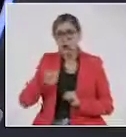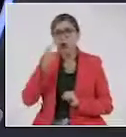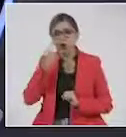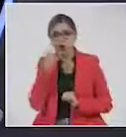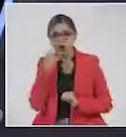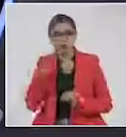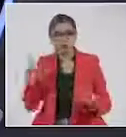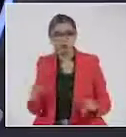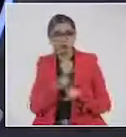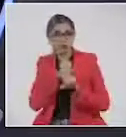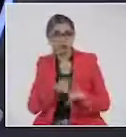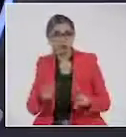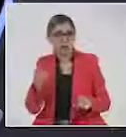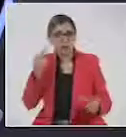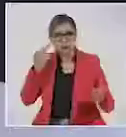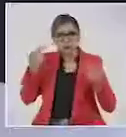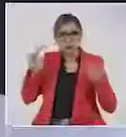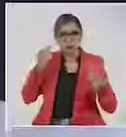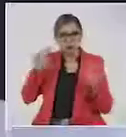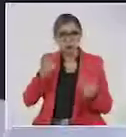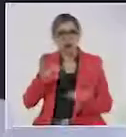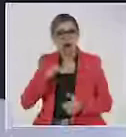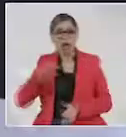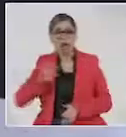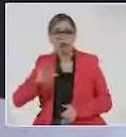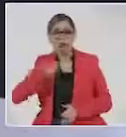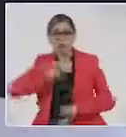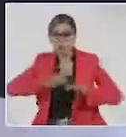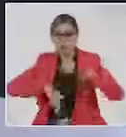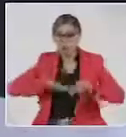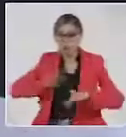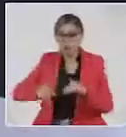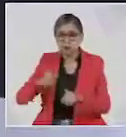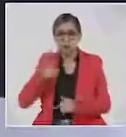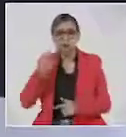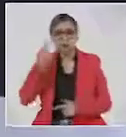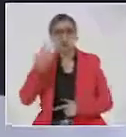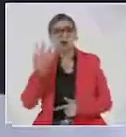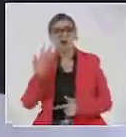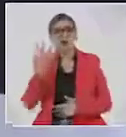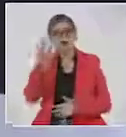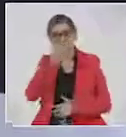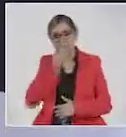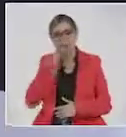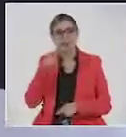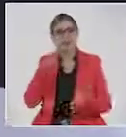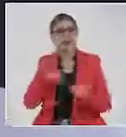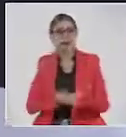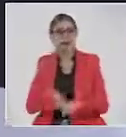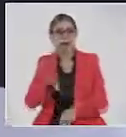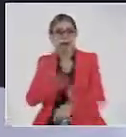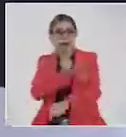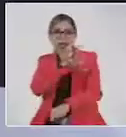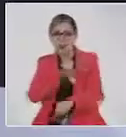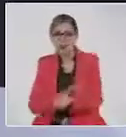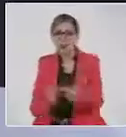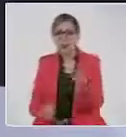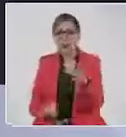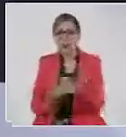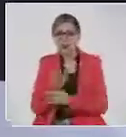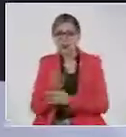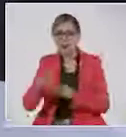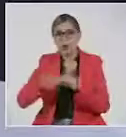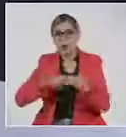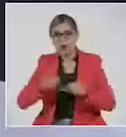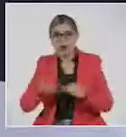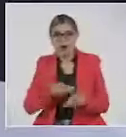sonora en la cual predominan los instrumentos prehispánicos, pero también hay elementos electrónicos, elementos nuevos que se usan en la